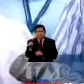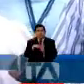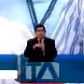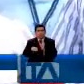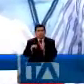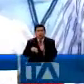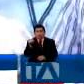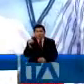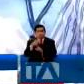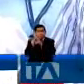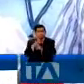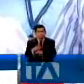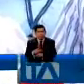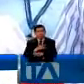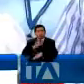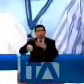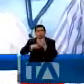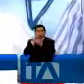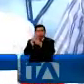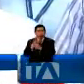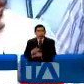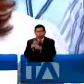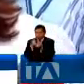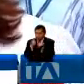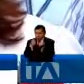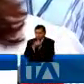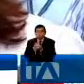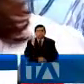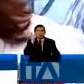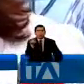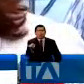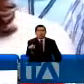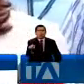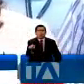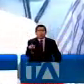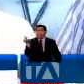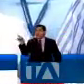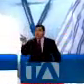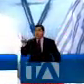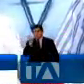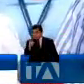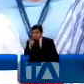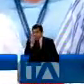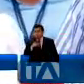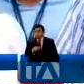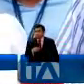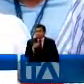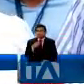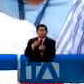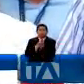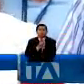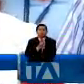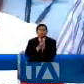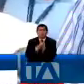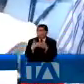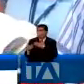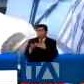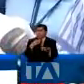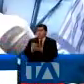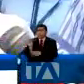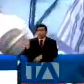Judicatura, la Policía, no solamente expresamos nuestra solidaridad, sino también que haremos lo que sea necesario en el marco de